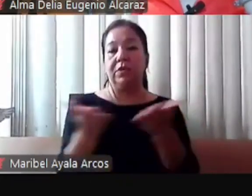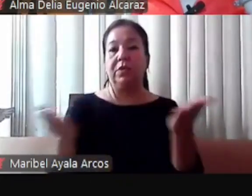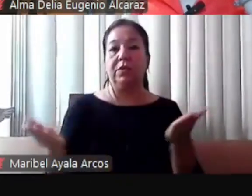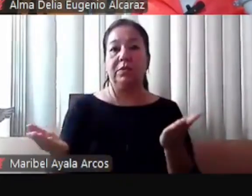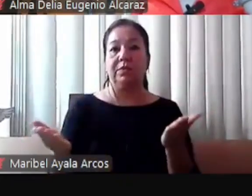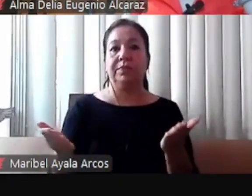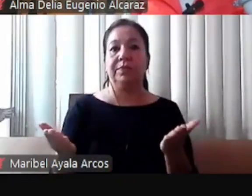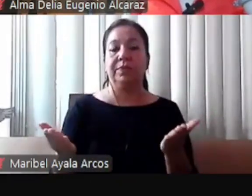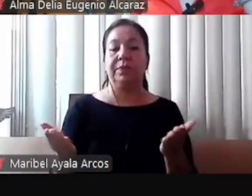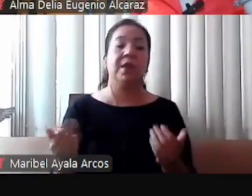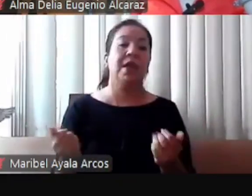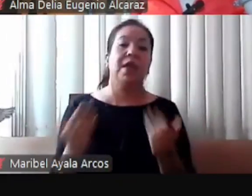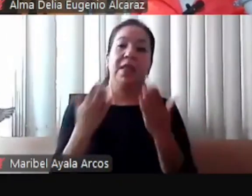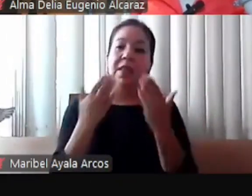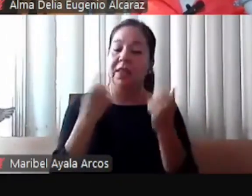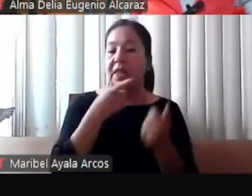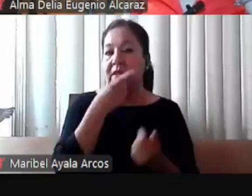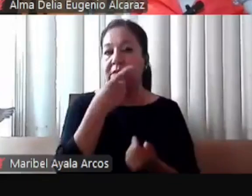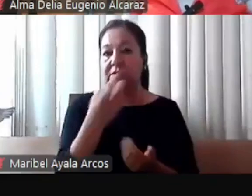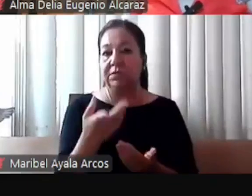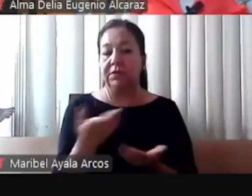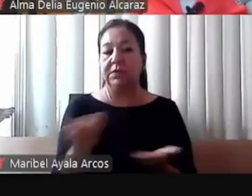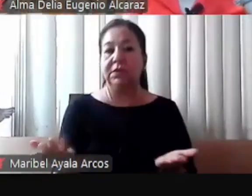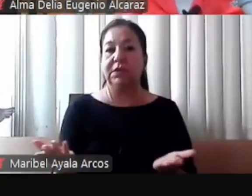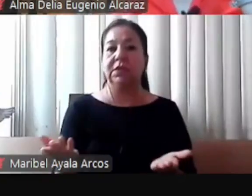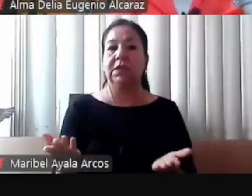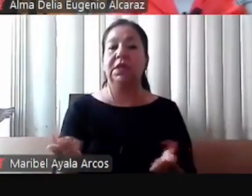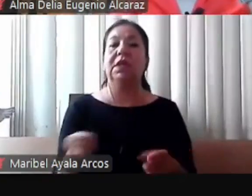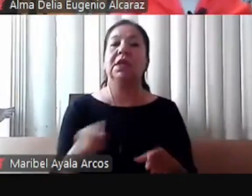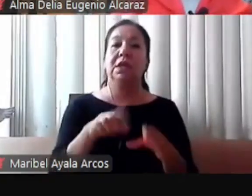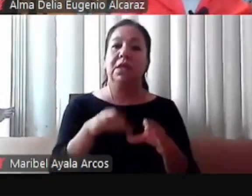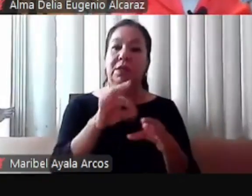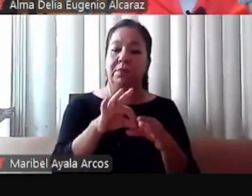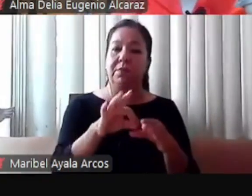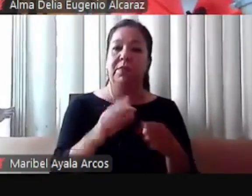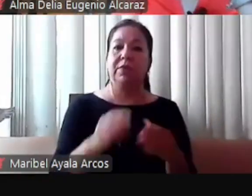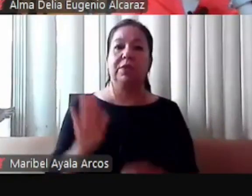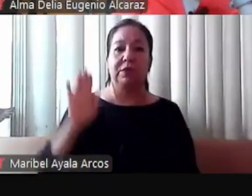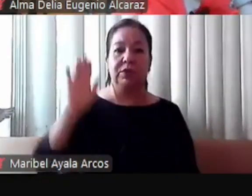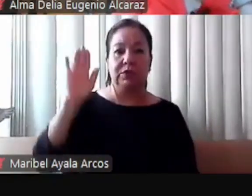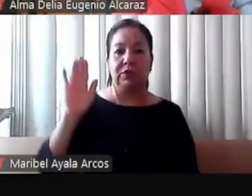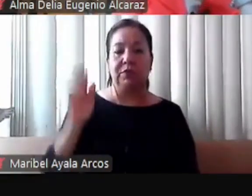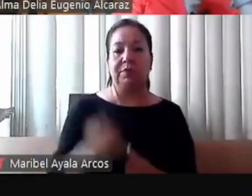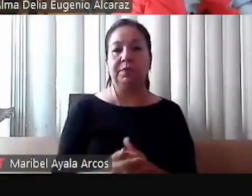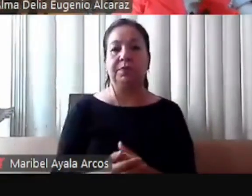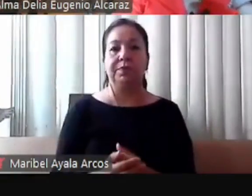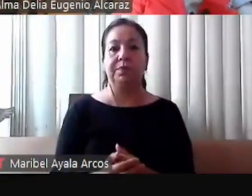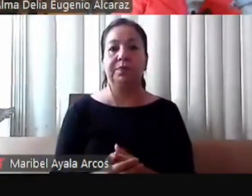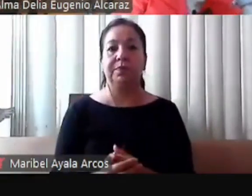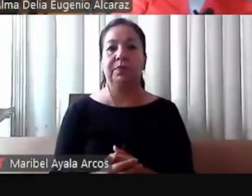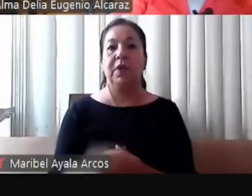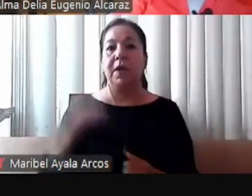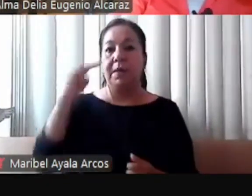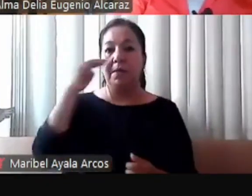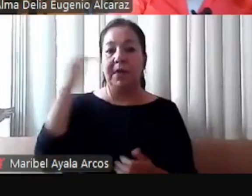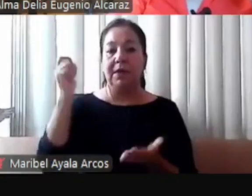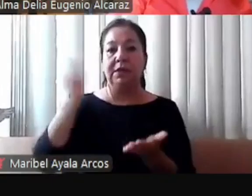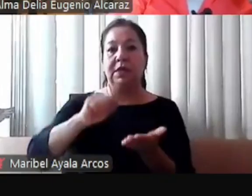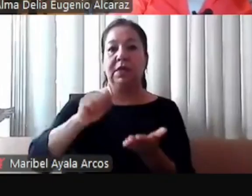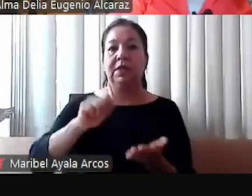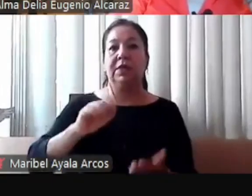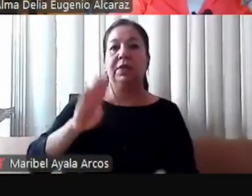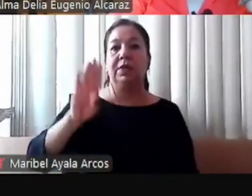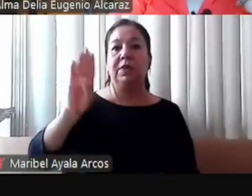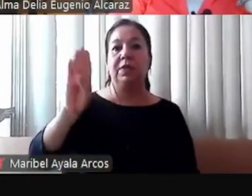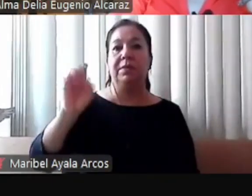habiendo comentarios al respecto, secretario, tome la votación, por favor. Con su autorización, magistrada, presidenta, magistrado ponente, José Inés Betancourt